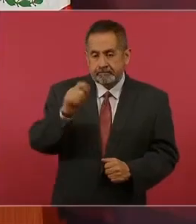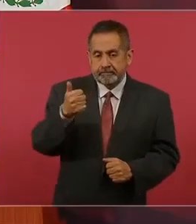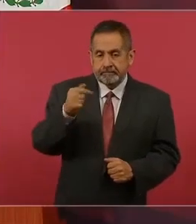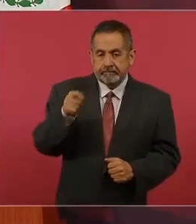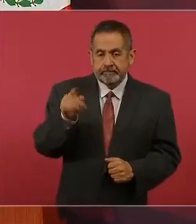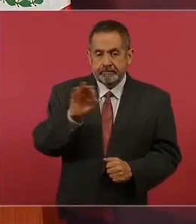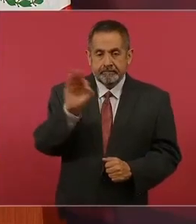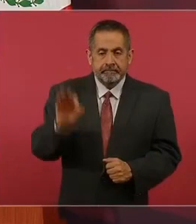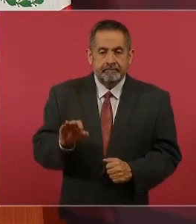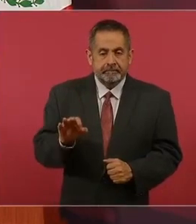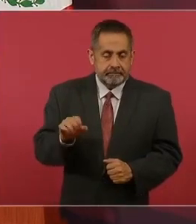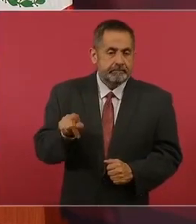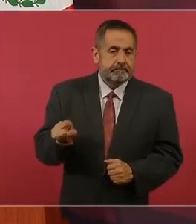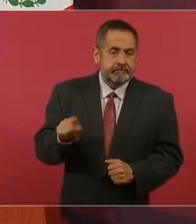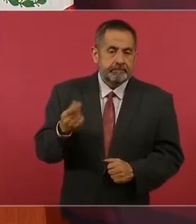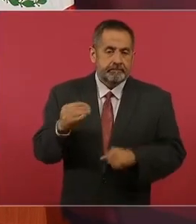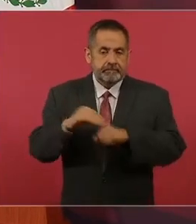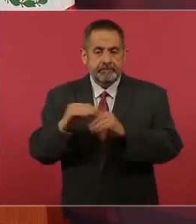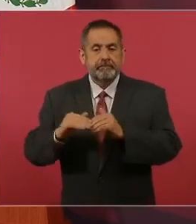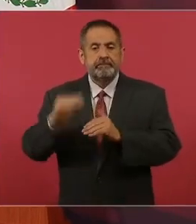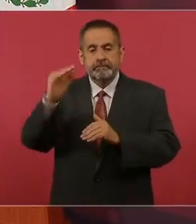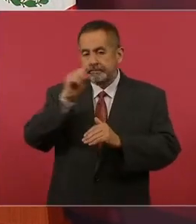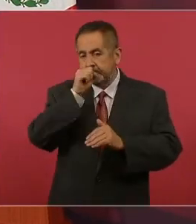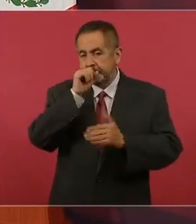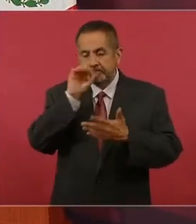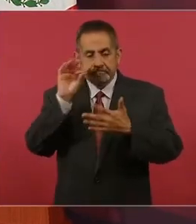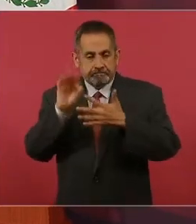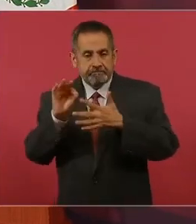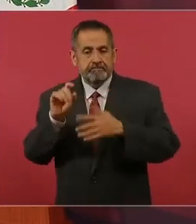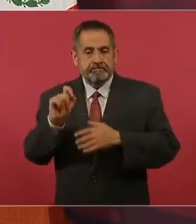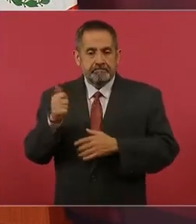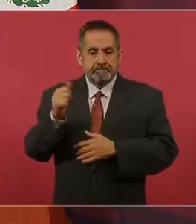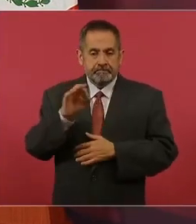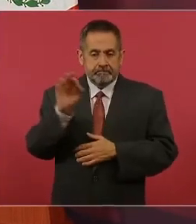26% de incremento en el índice de la Bolsa.